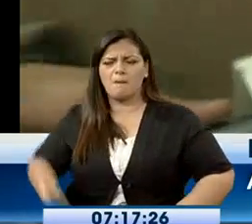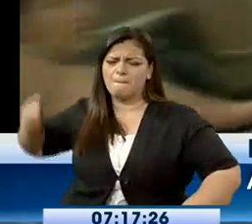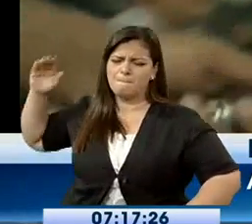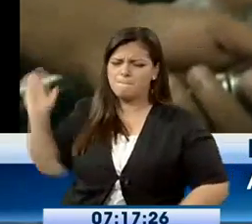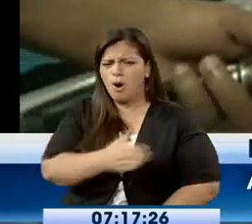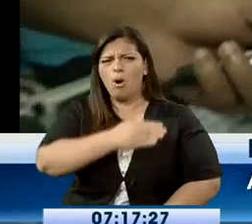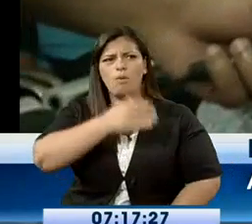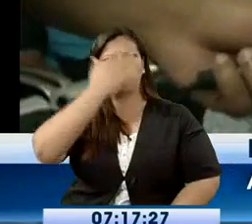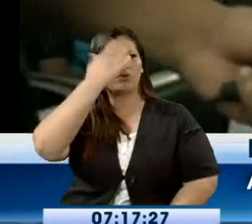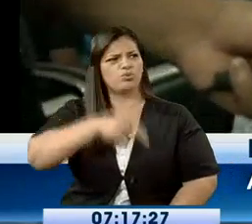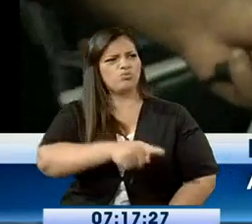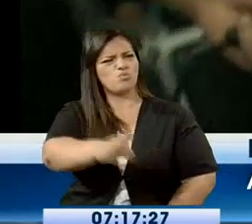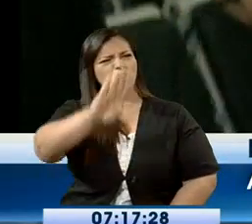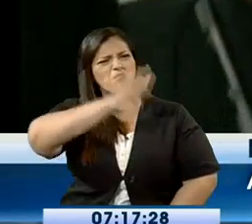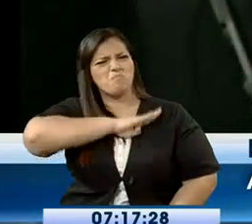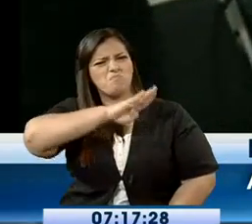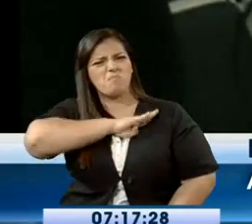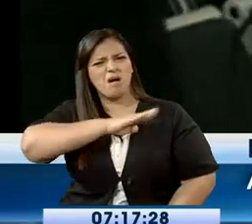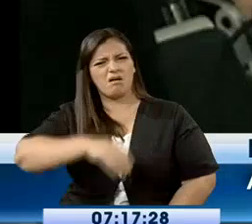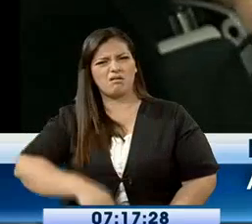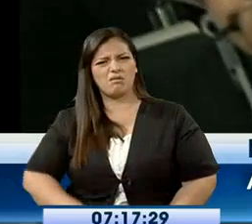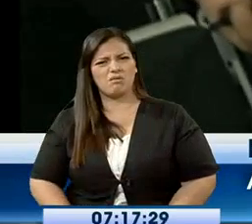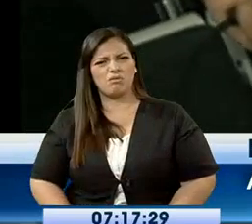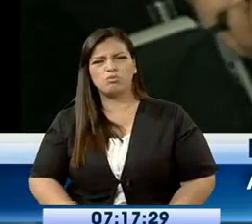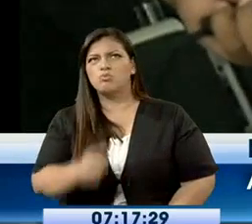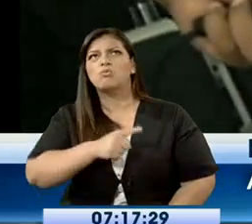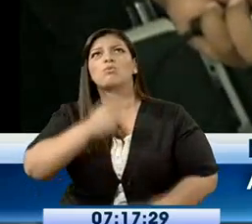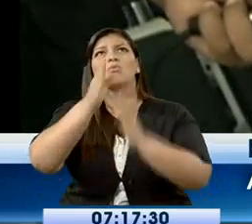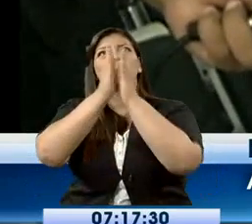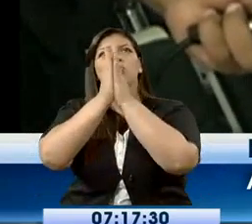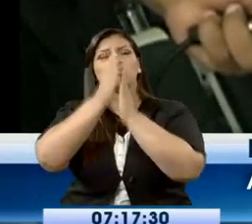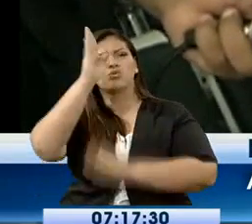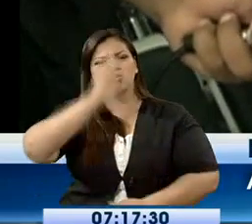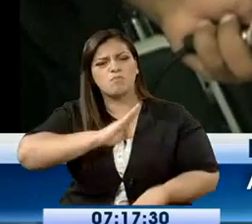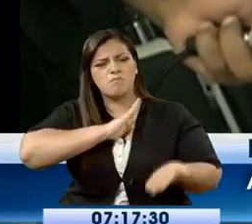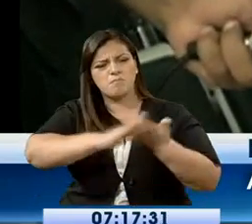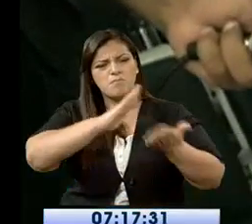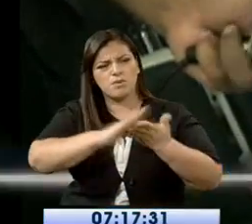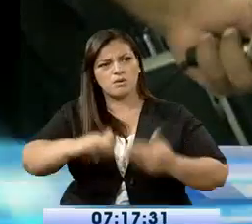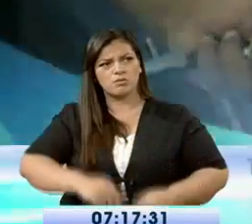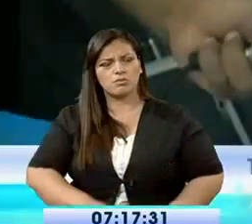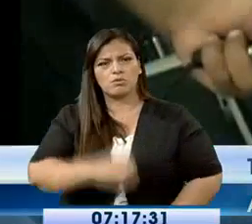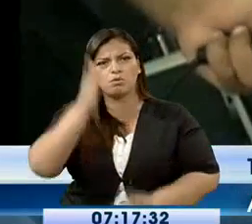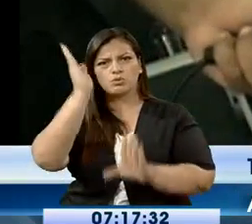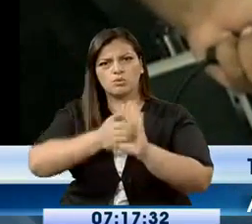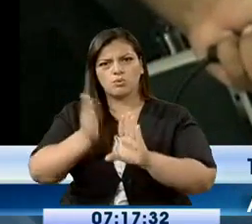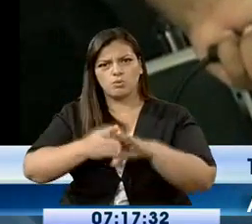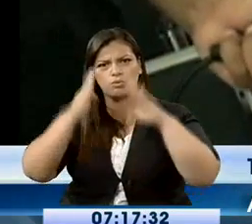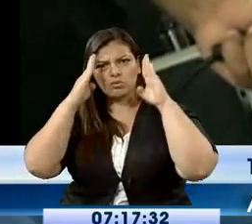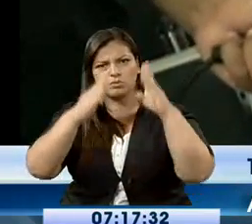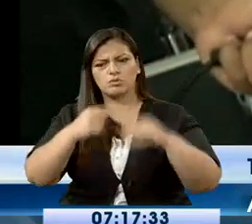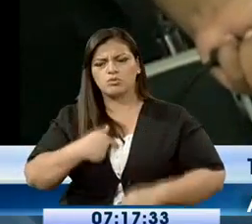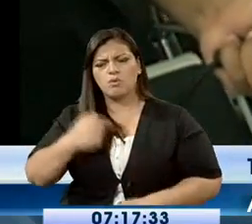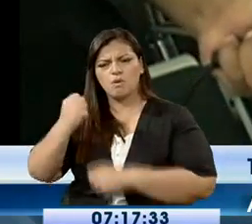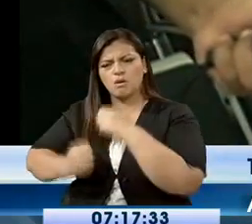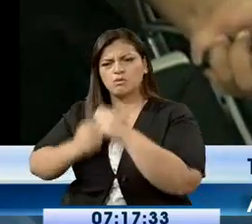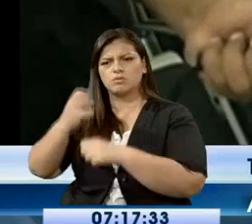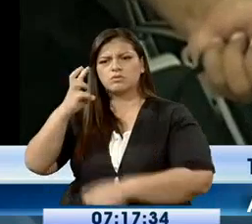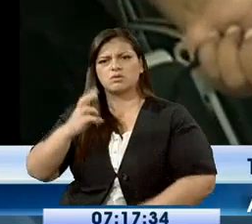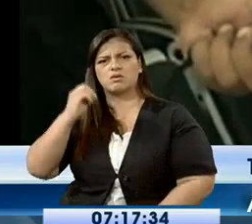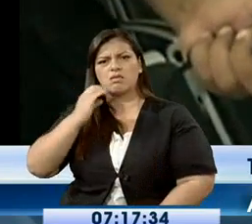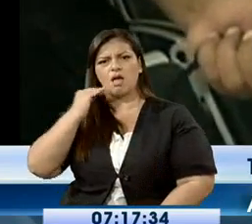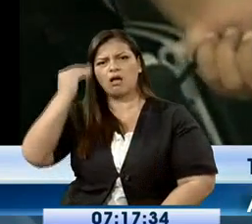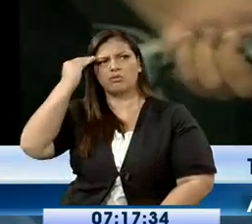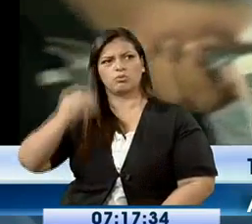No seas cruel, mijo, pide ayuda a Dios y a un psicólogo. Es el único consejo que te doy a una mujer de 60 años. Yo crié